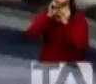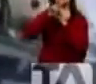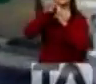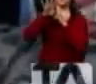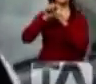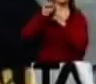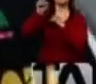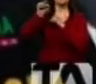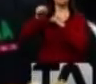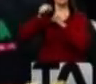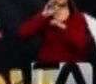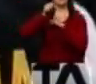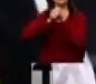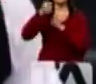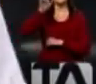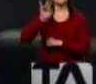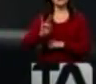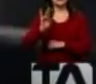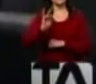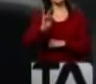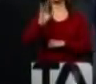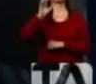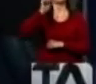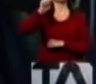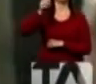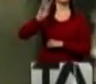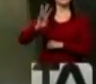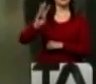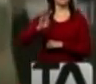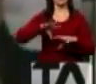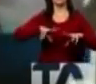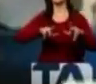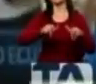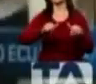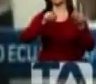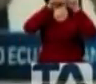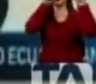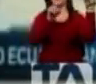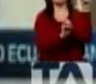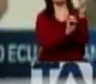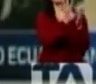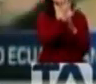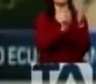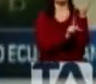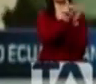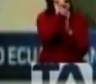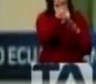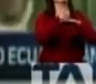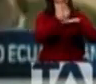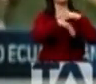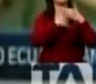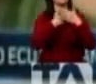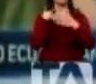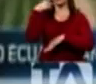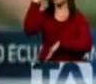por presuntamente estar relacionados con los escándalos de corrupción en Petroecuador. El 24 salieron del país y al día siguiente los requirieron en un hotel en